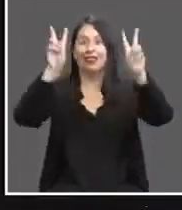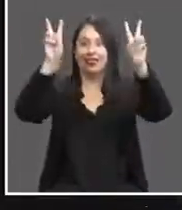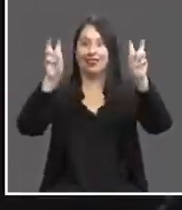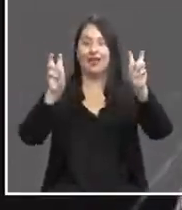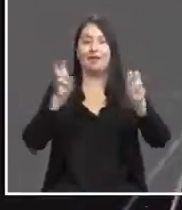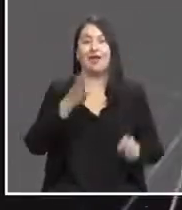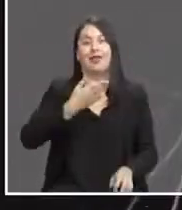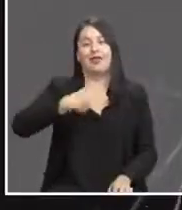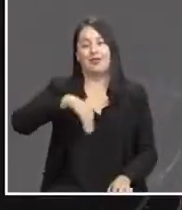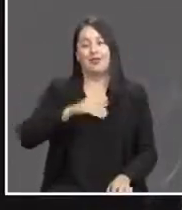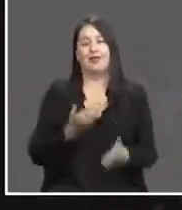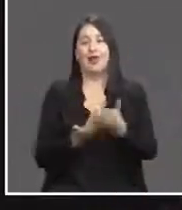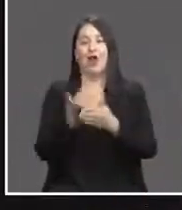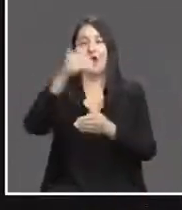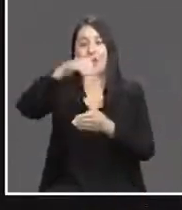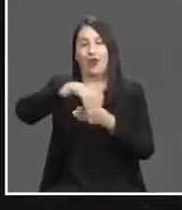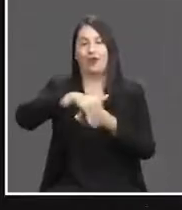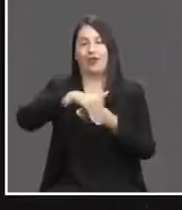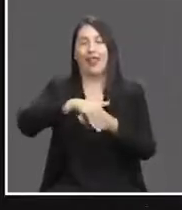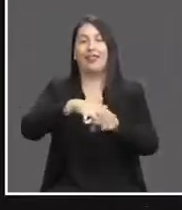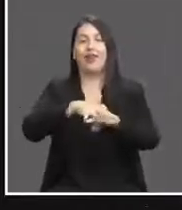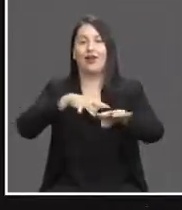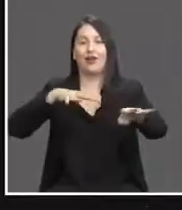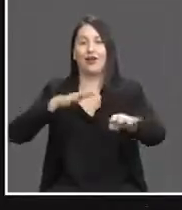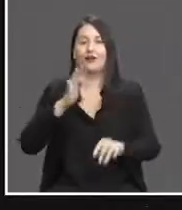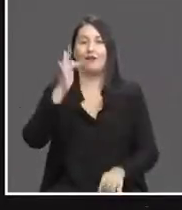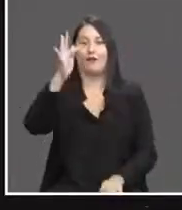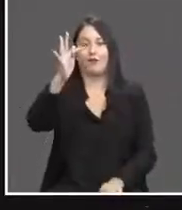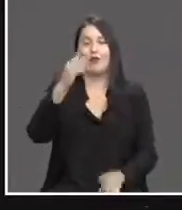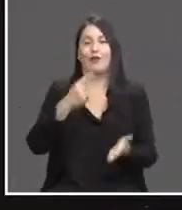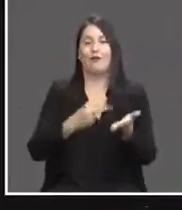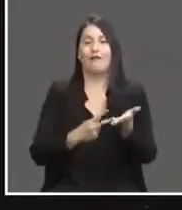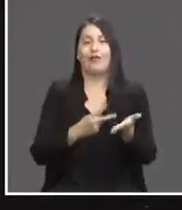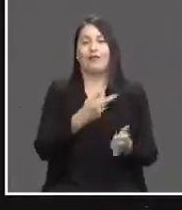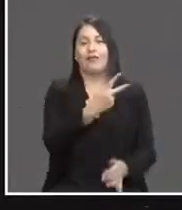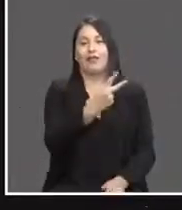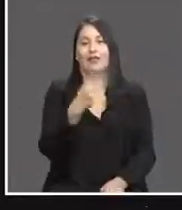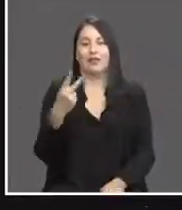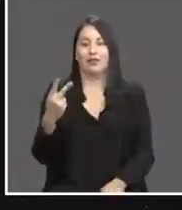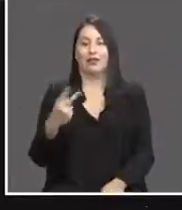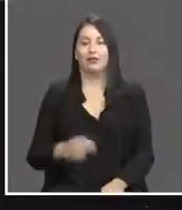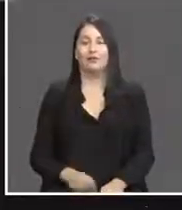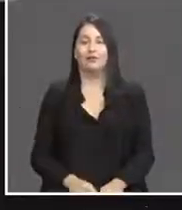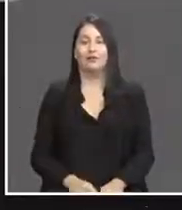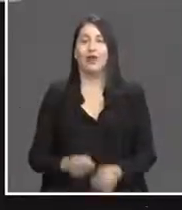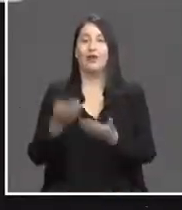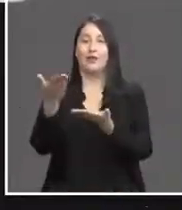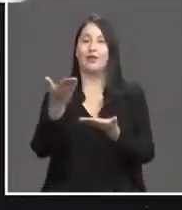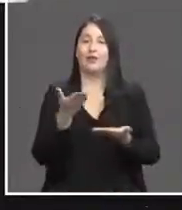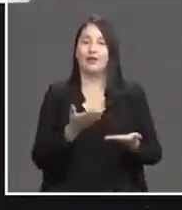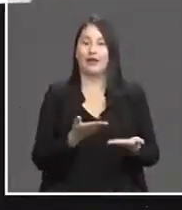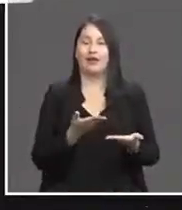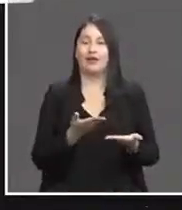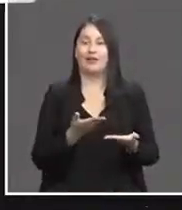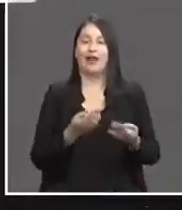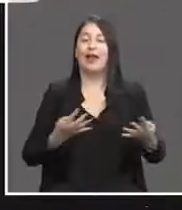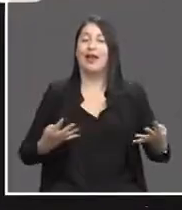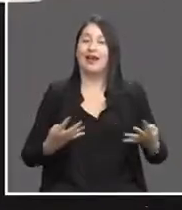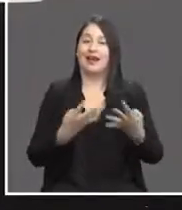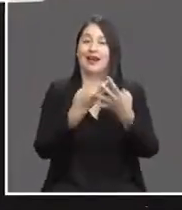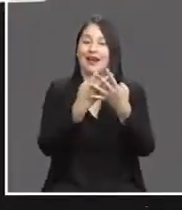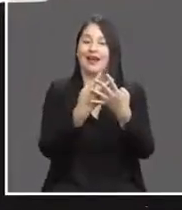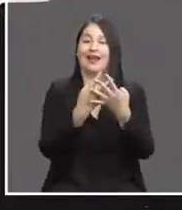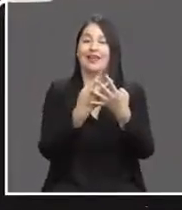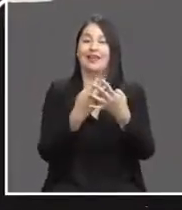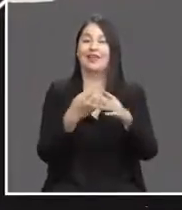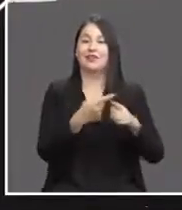nuestra jornada de hoy de la tarde de Congreso Futuro 2022. Los seguimos invitando a que nos sigan a través de nuestras redes sociales con